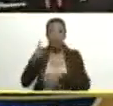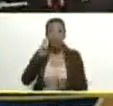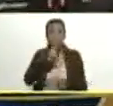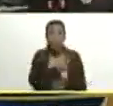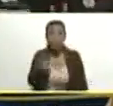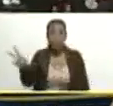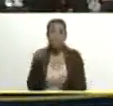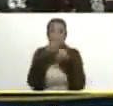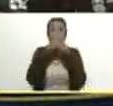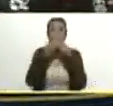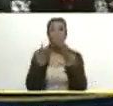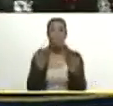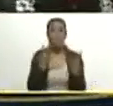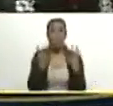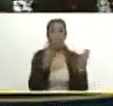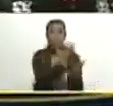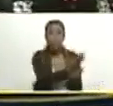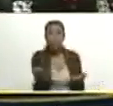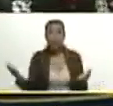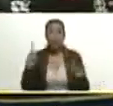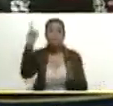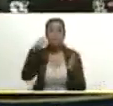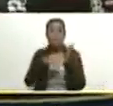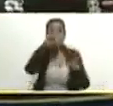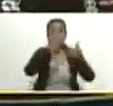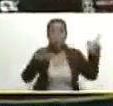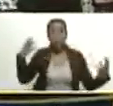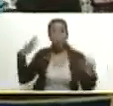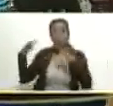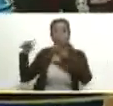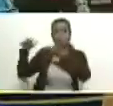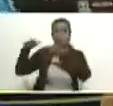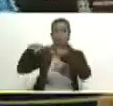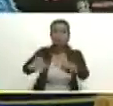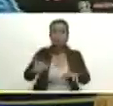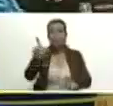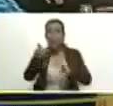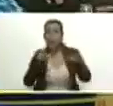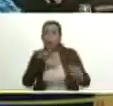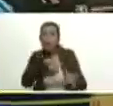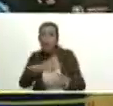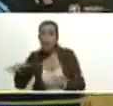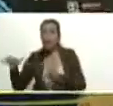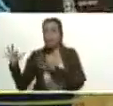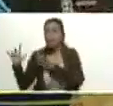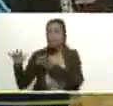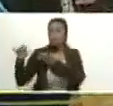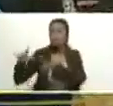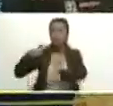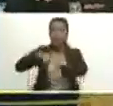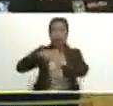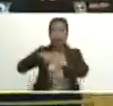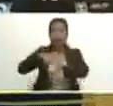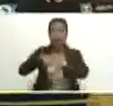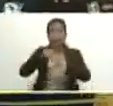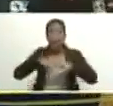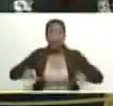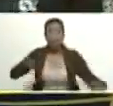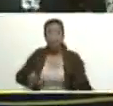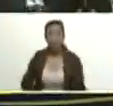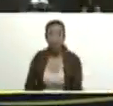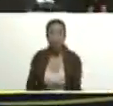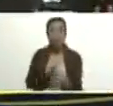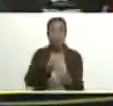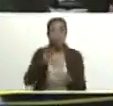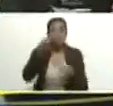esta maravilla que ha congregado a miles de personas. Venía llegando y va llegando un gentío todavía a esta hora. ¿Ah?